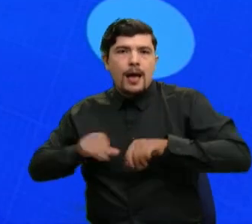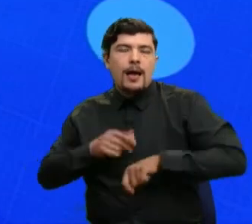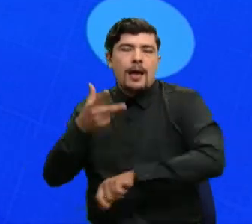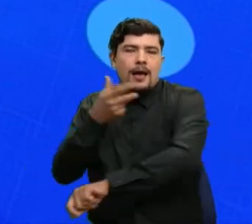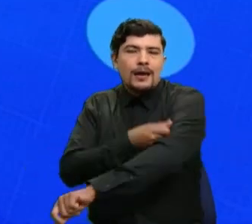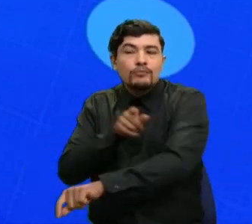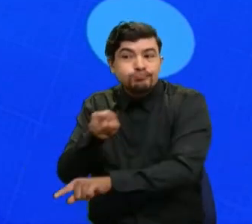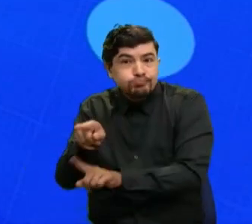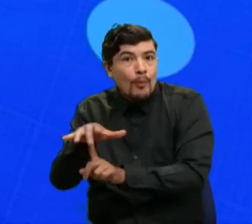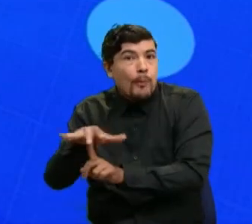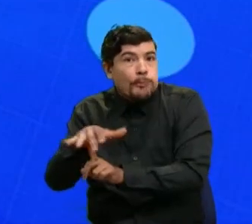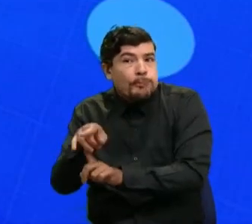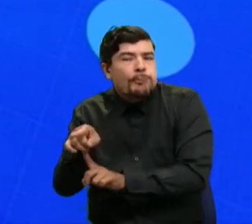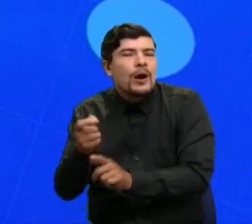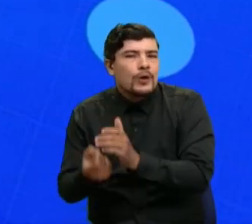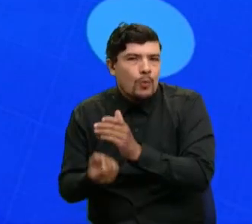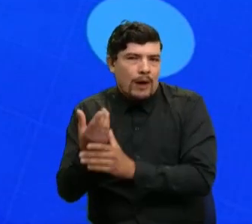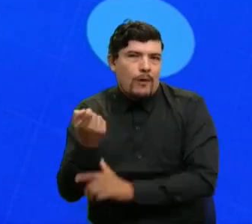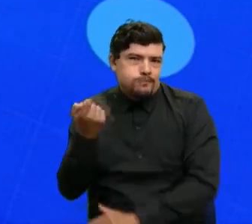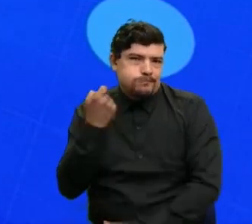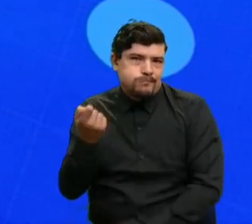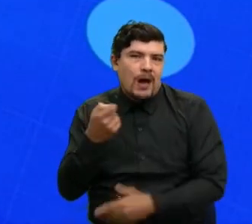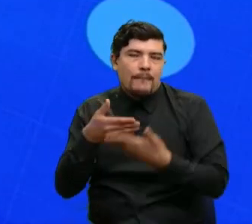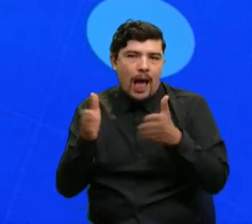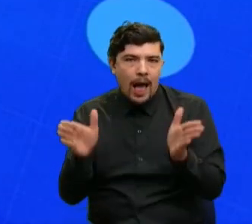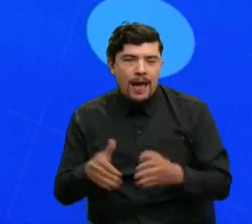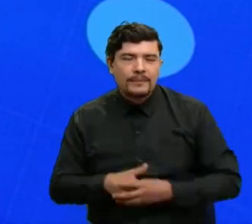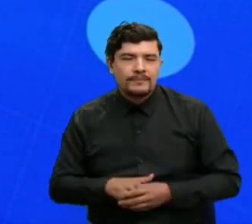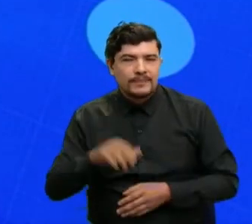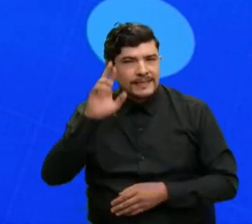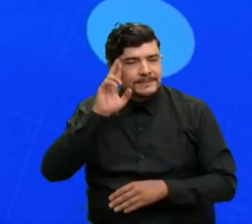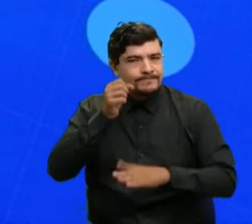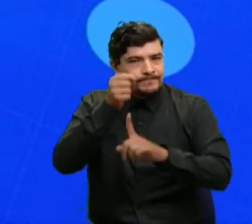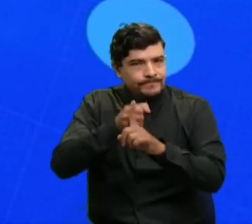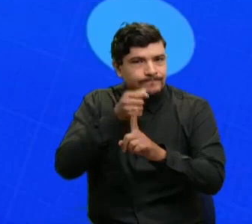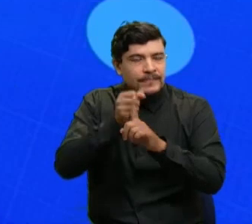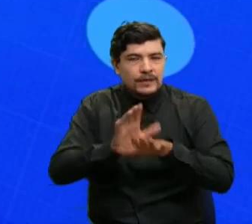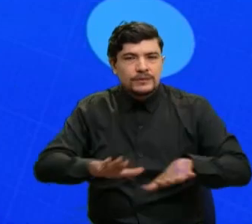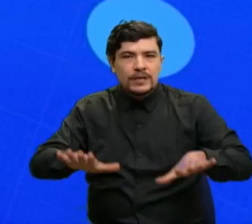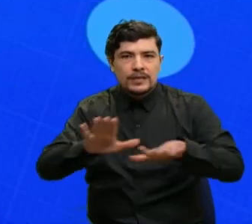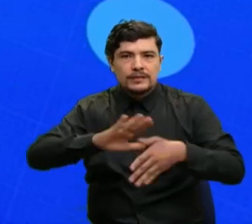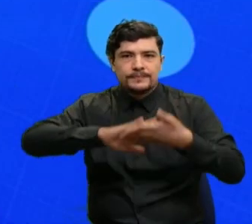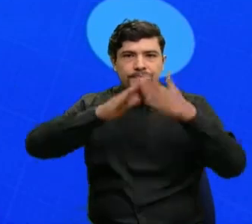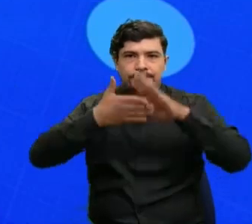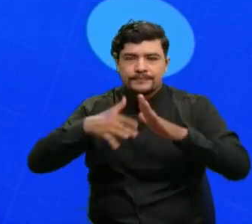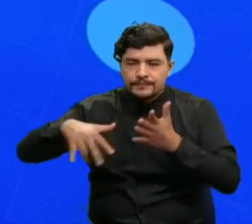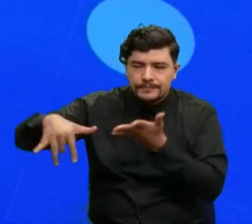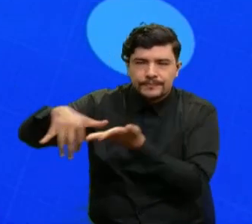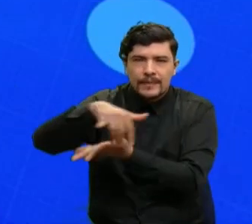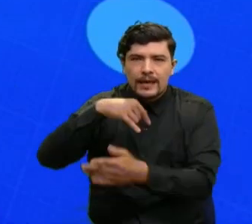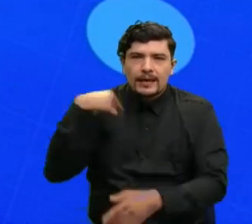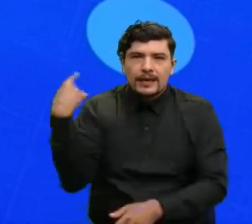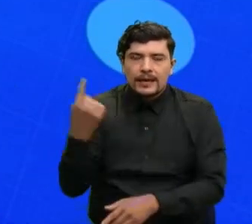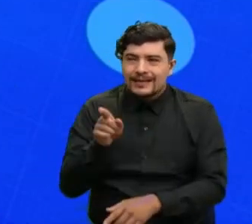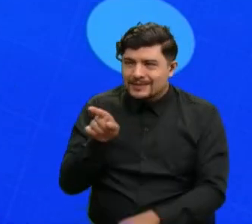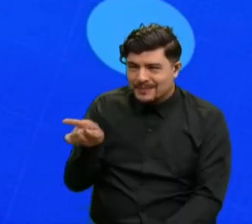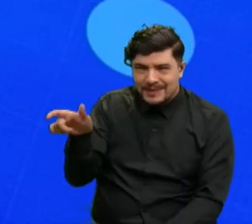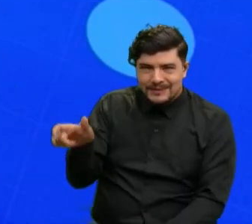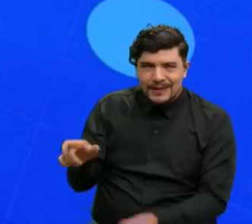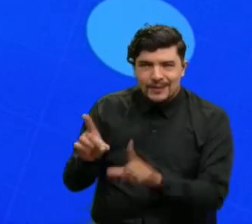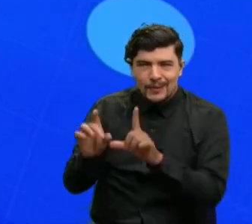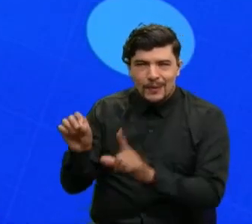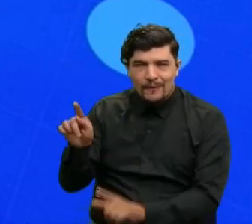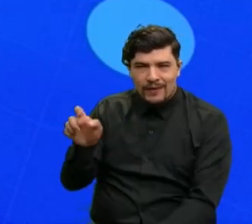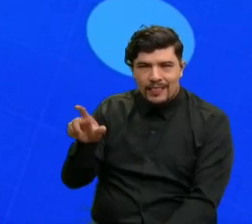en la importancia de vacunarnos y obviamente reconfirmar lo que el doctor Felipe habla acerca de la